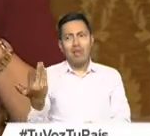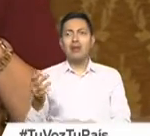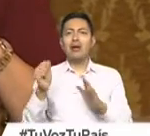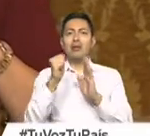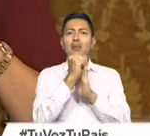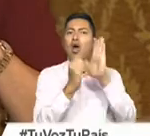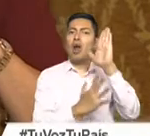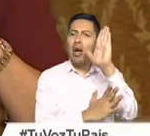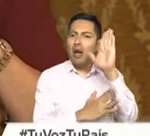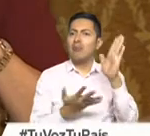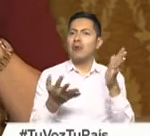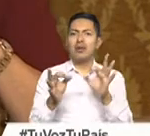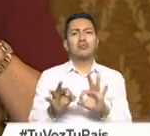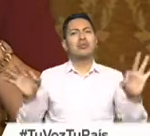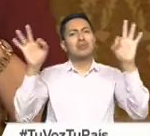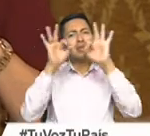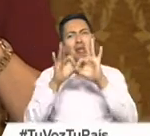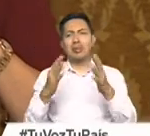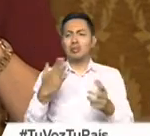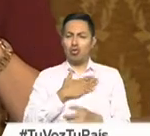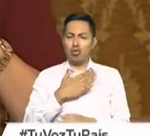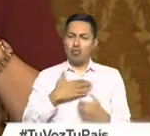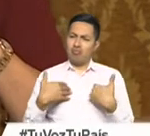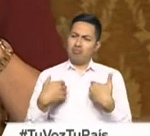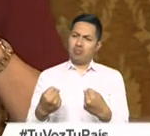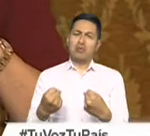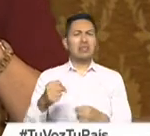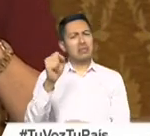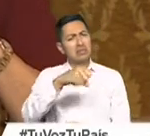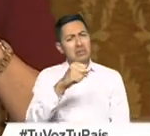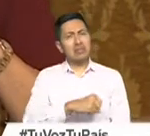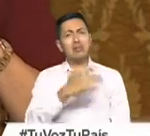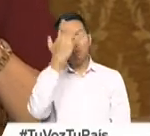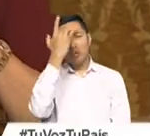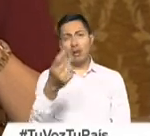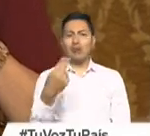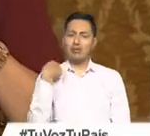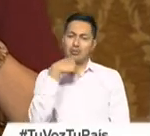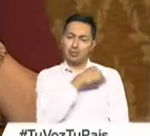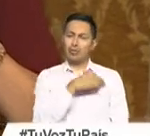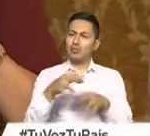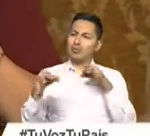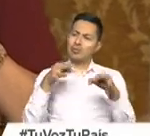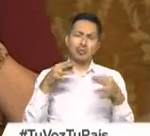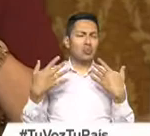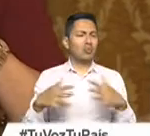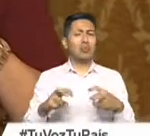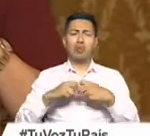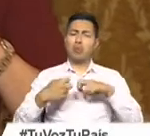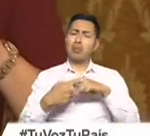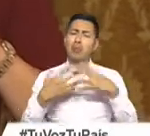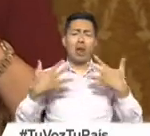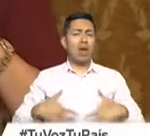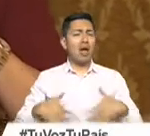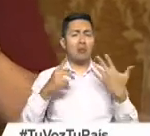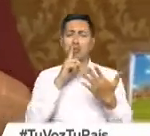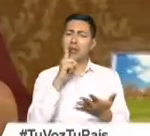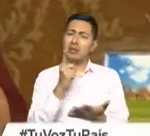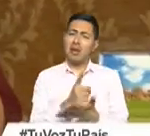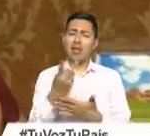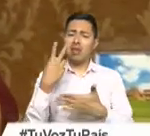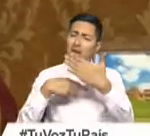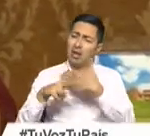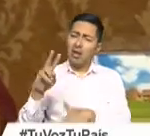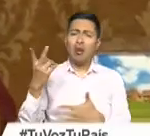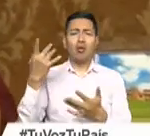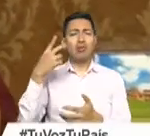dedo, que vamos a poner el pecho a las balas. Sí, porque a veces hay que decirlo de esa manera, tenemos problemas muy graves con nuestros niños, con